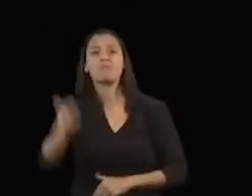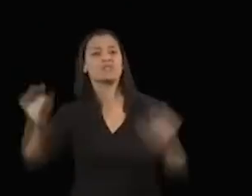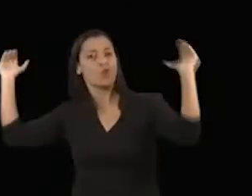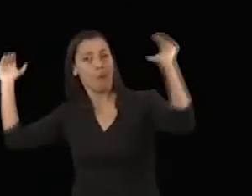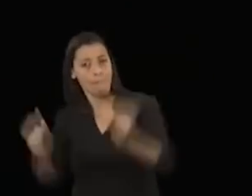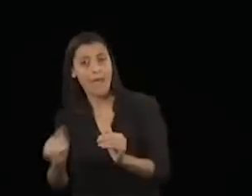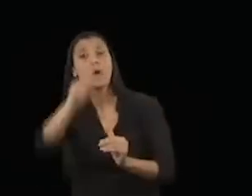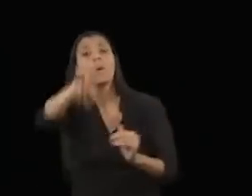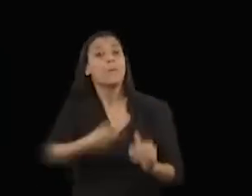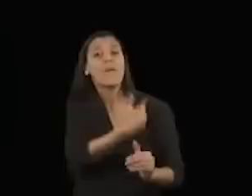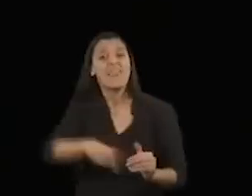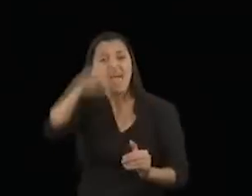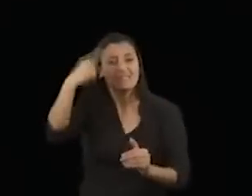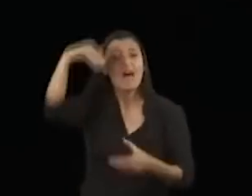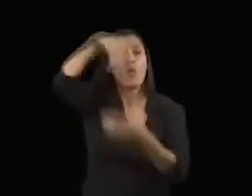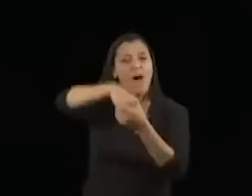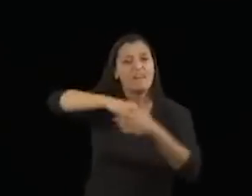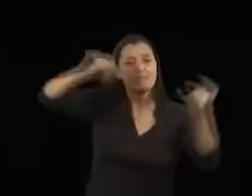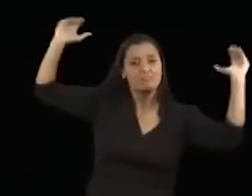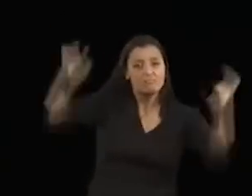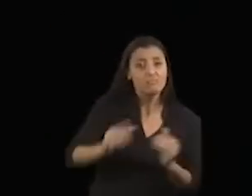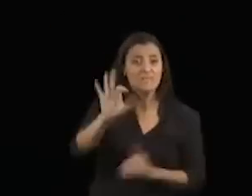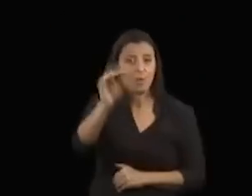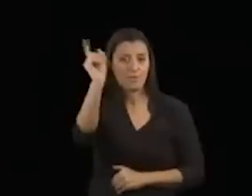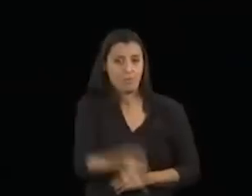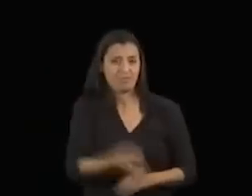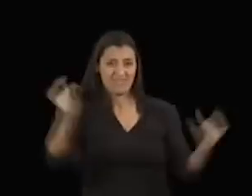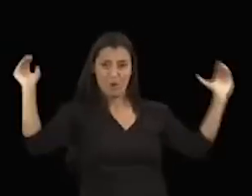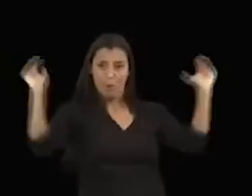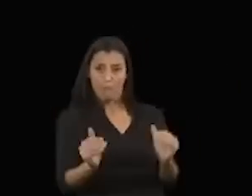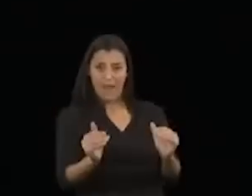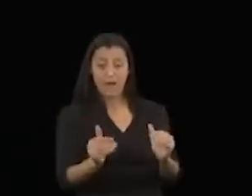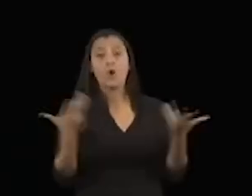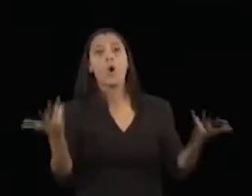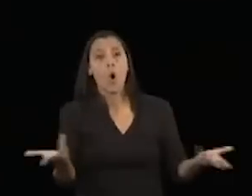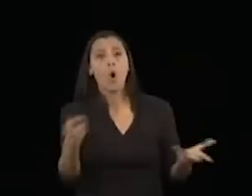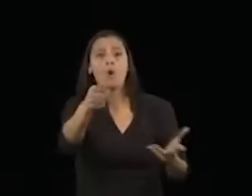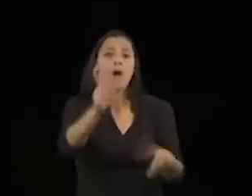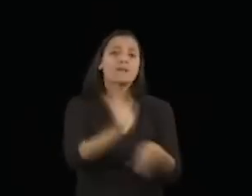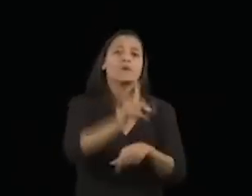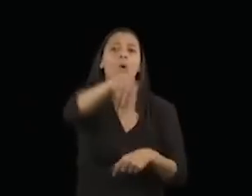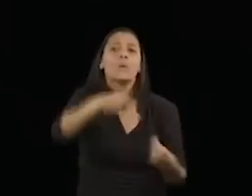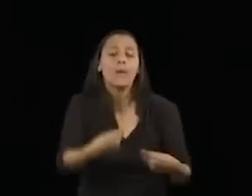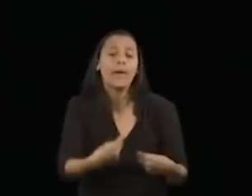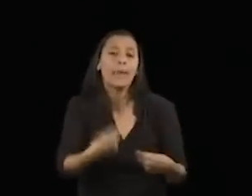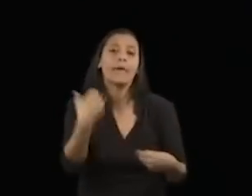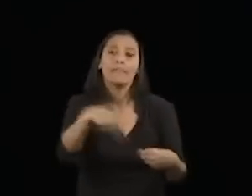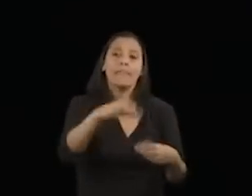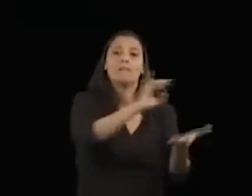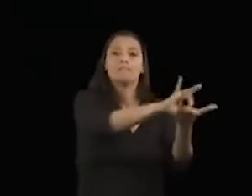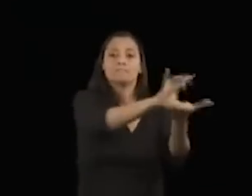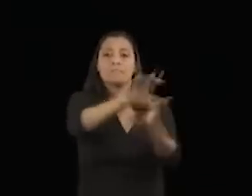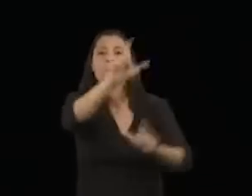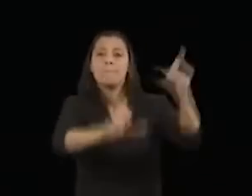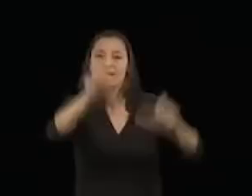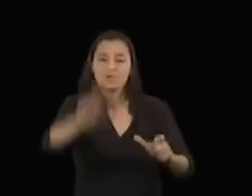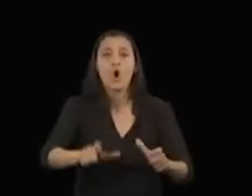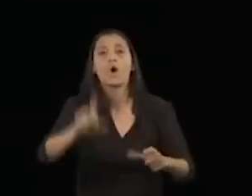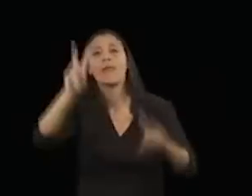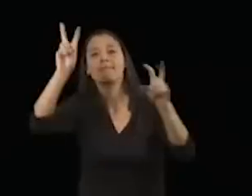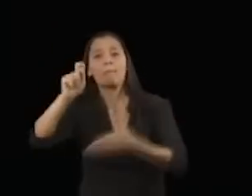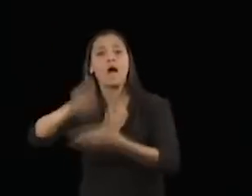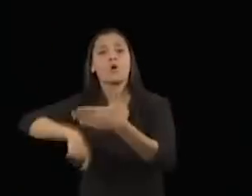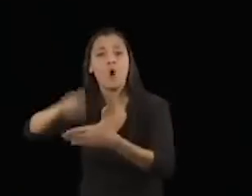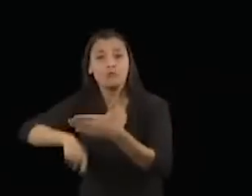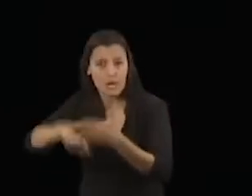estructura del Estado a la mitad. Y eso no fue gratis, porque obviamente que echamos gente, digamos, en materia de contrato vamos a